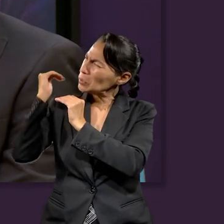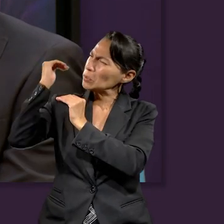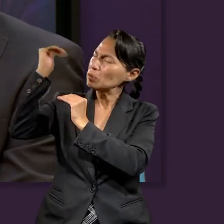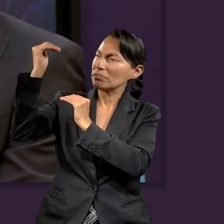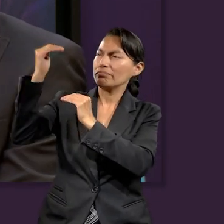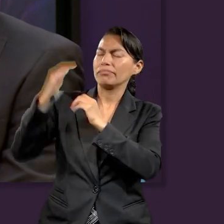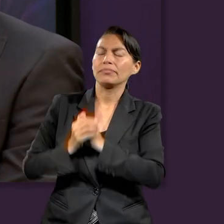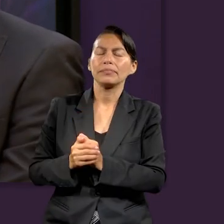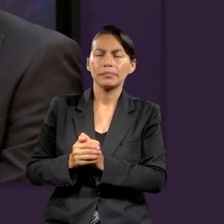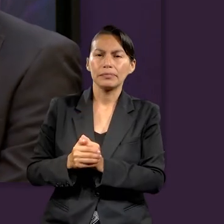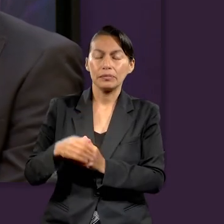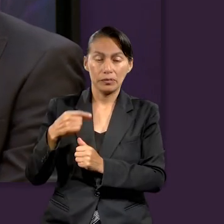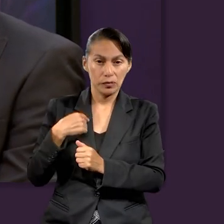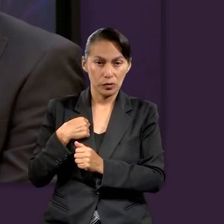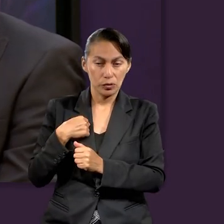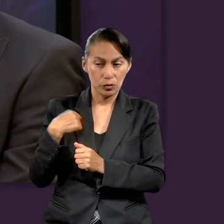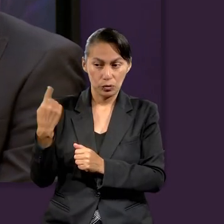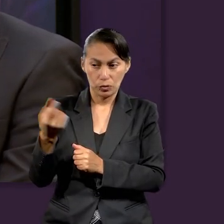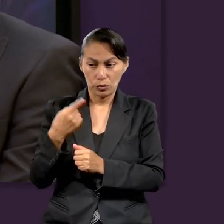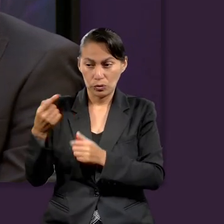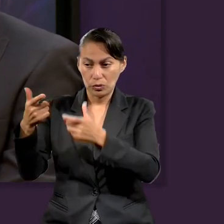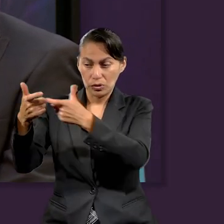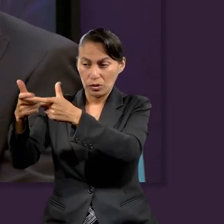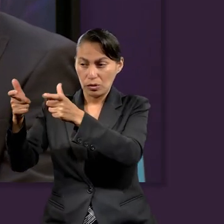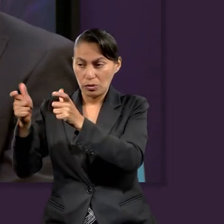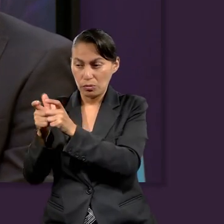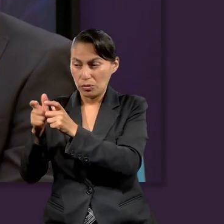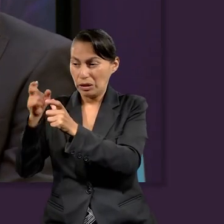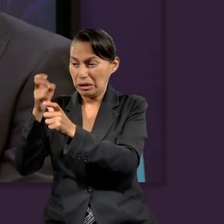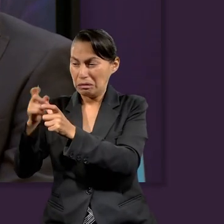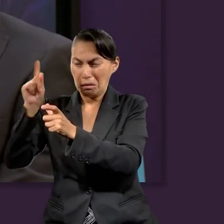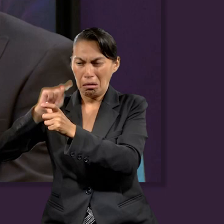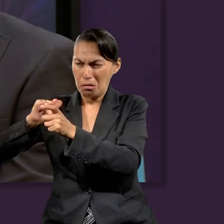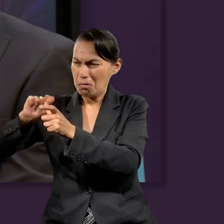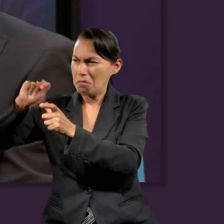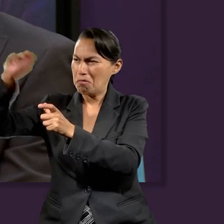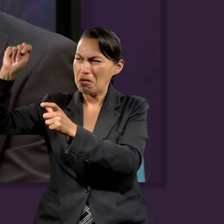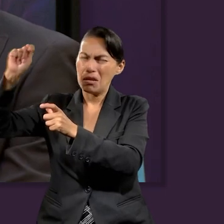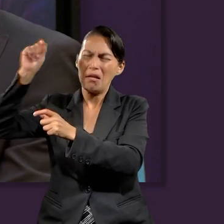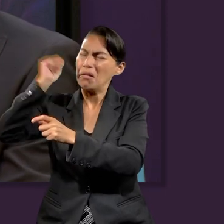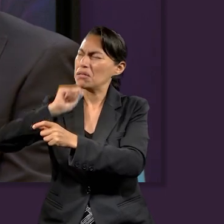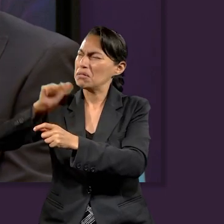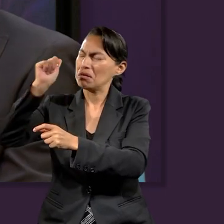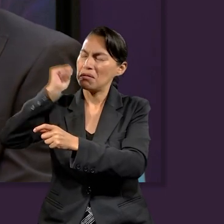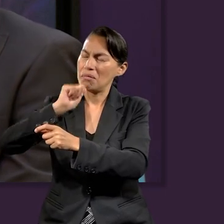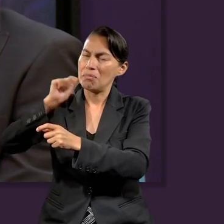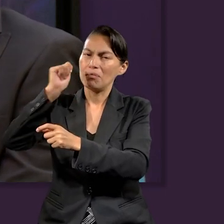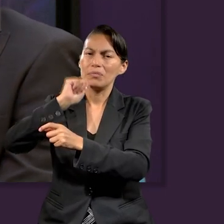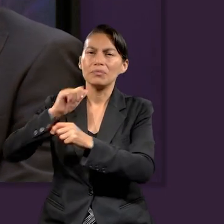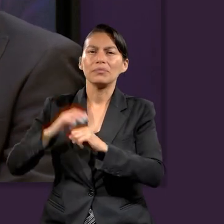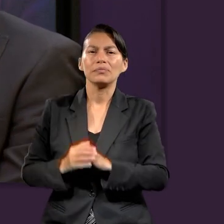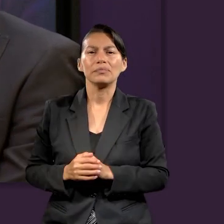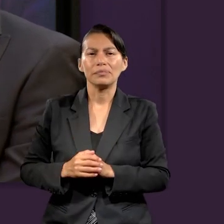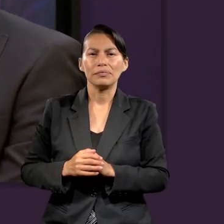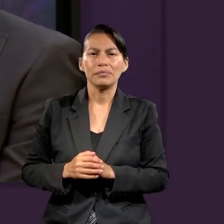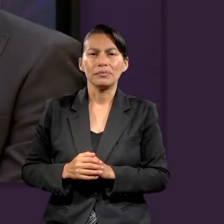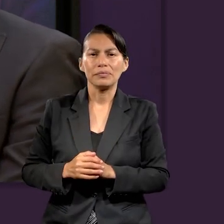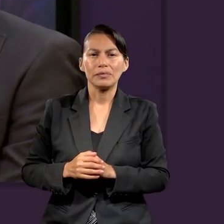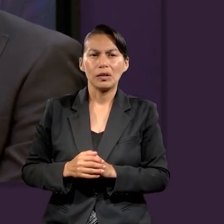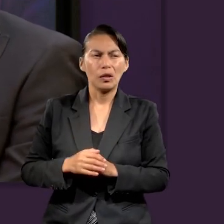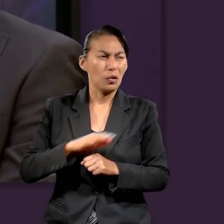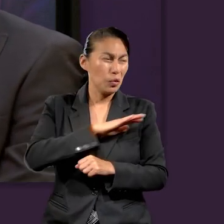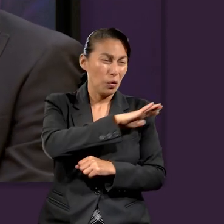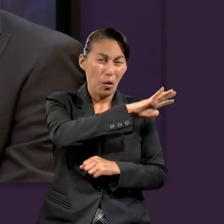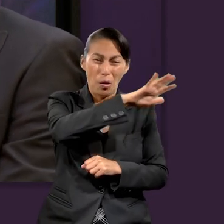y no hay que olvidar que ciertamente el remanente de Cristo triunfará en toda esta